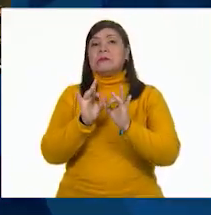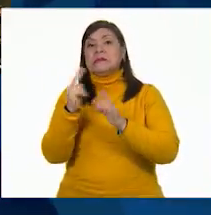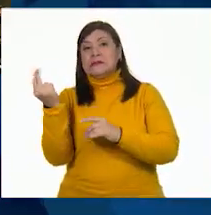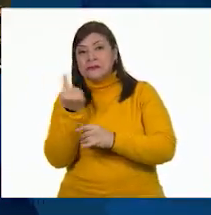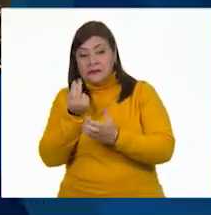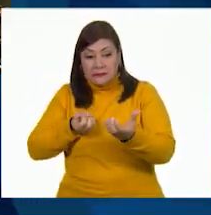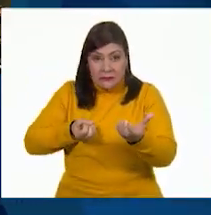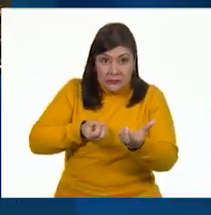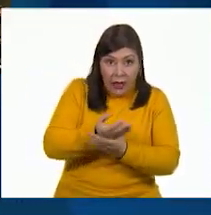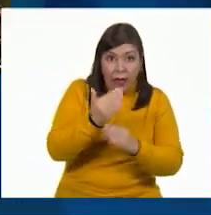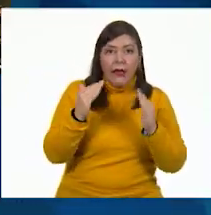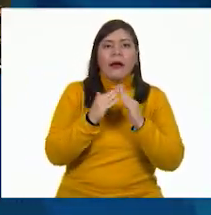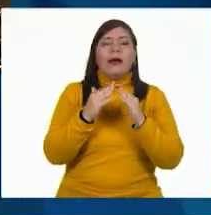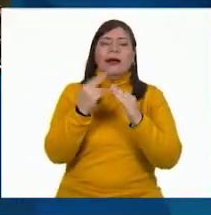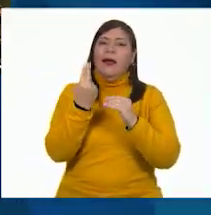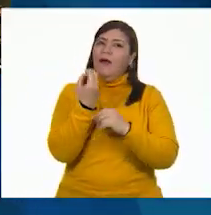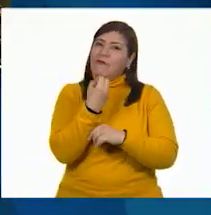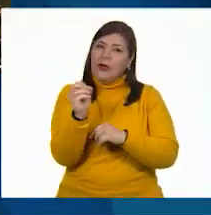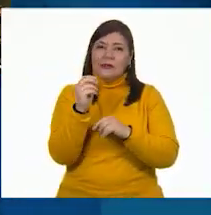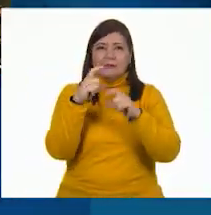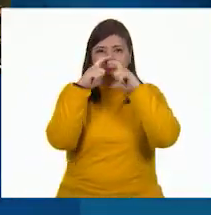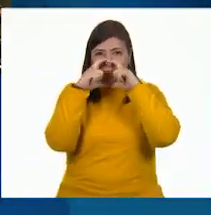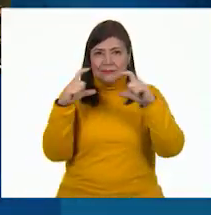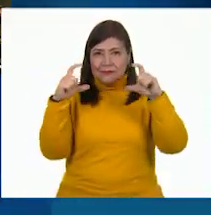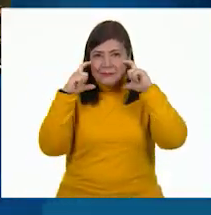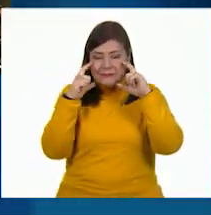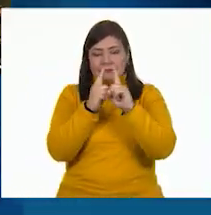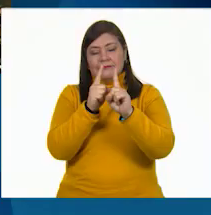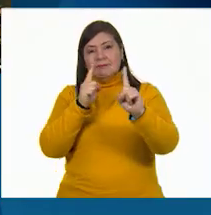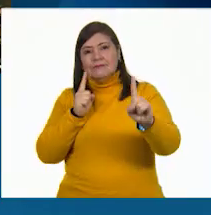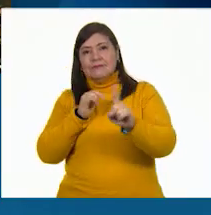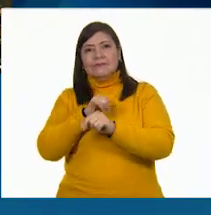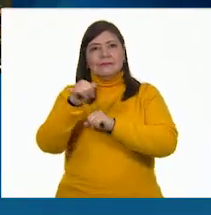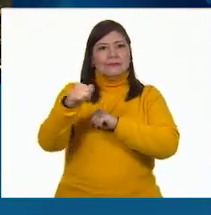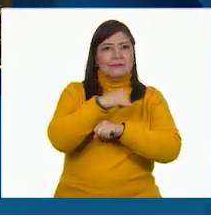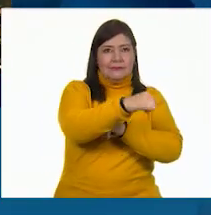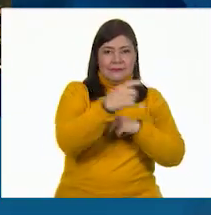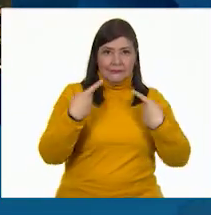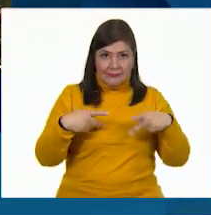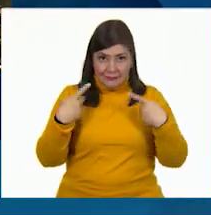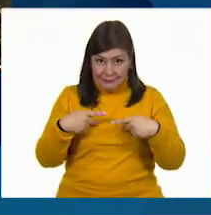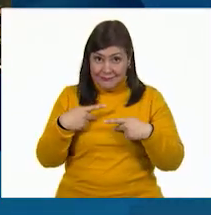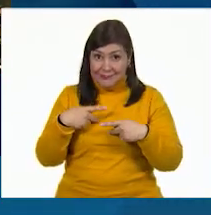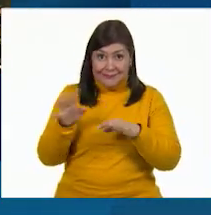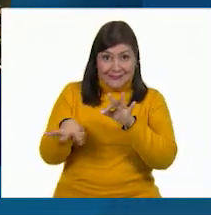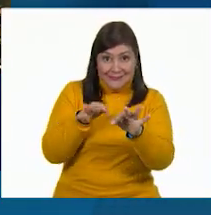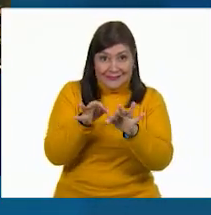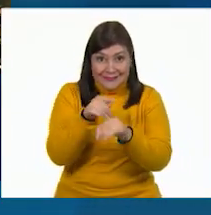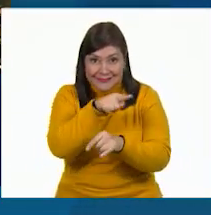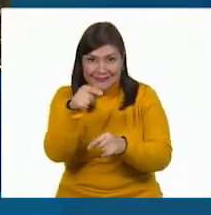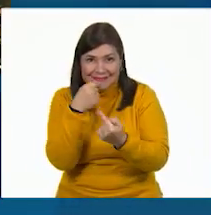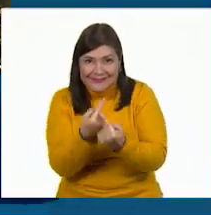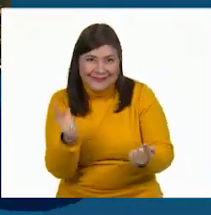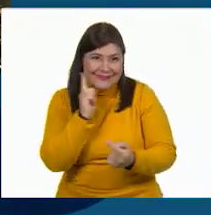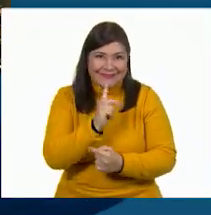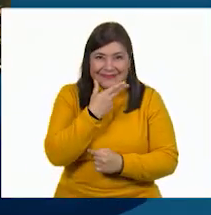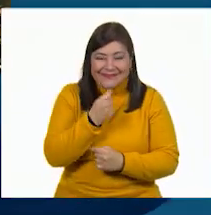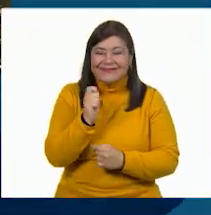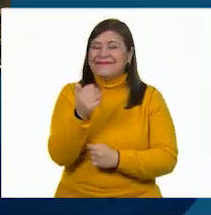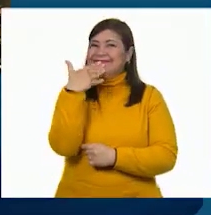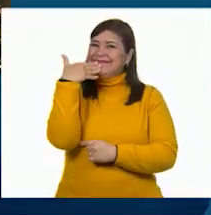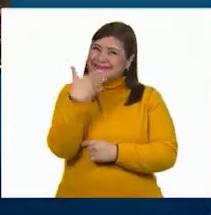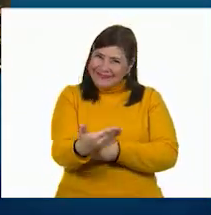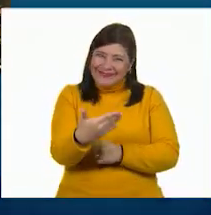usa cubrebocas y guarda la sana distancia. ¿Listas? ¿Listos?